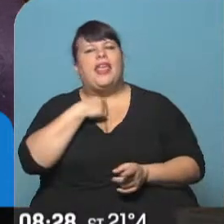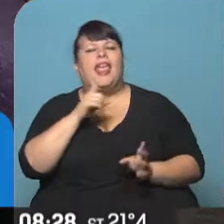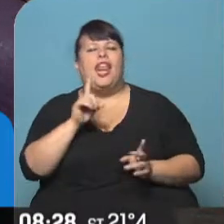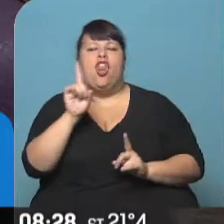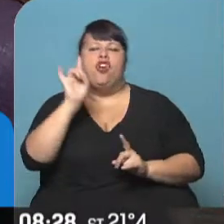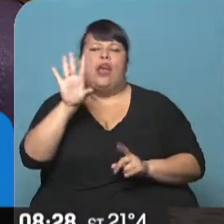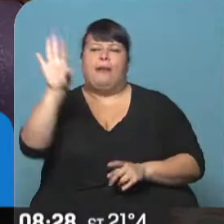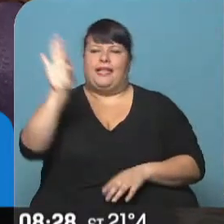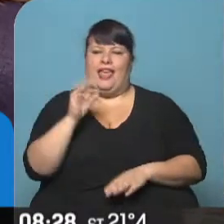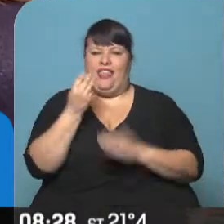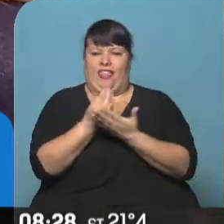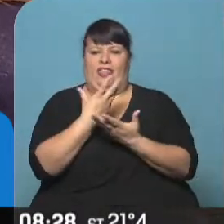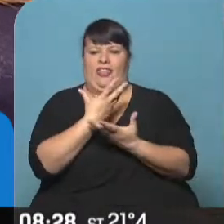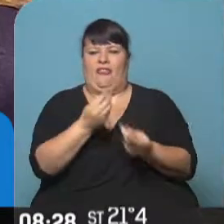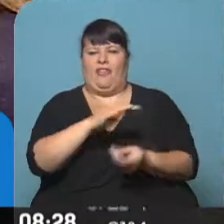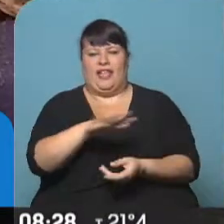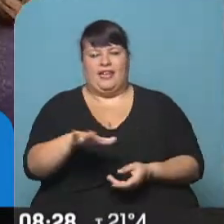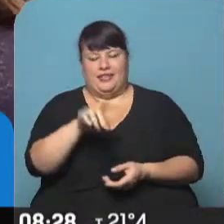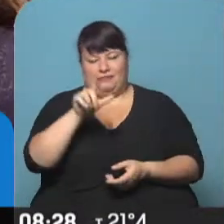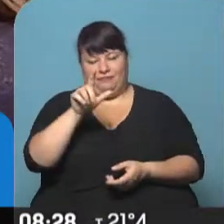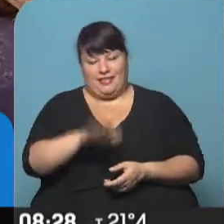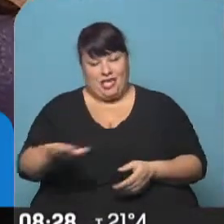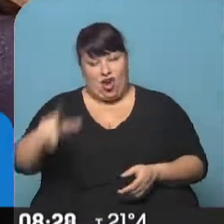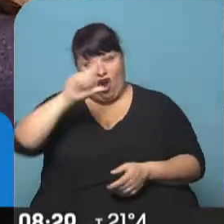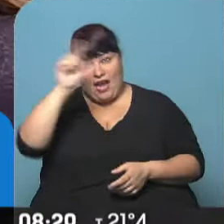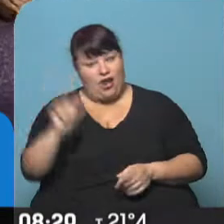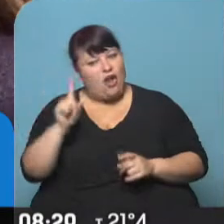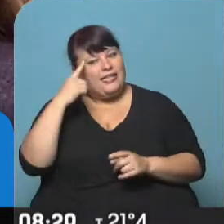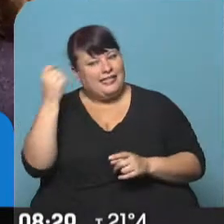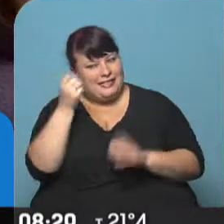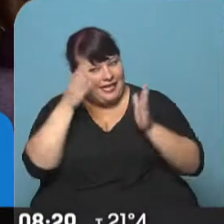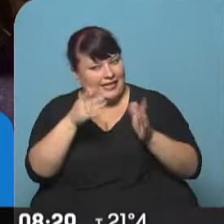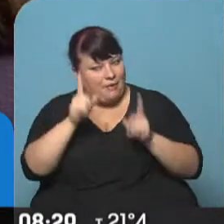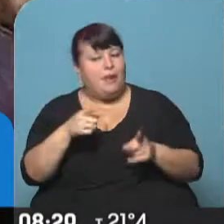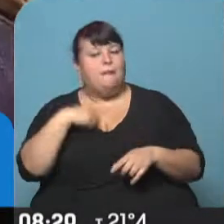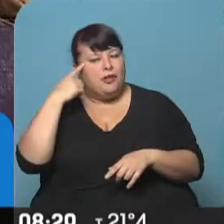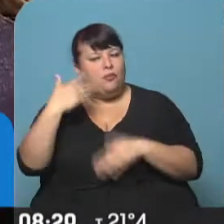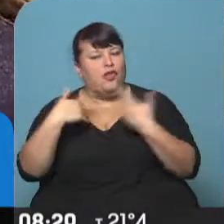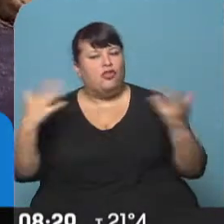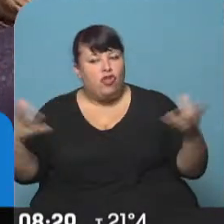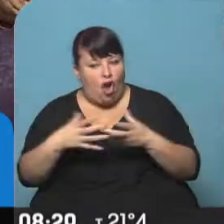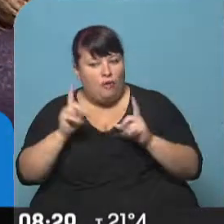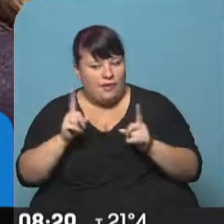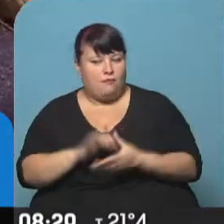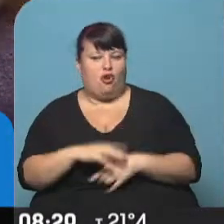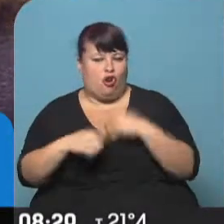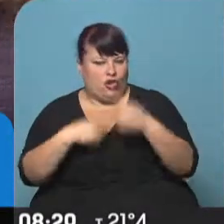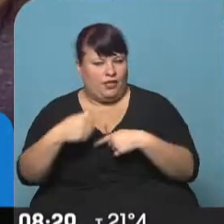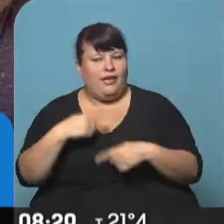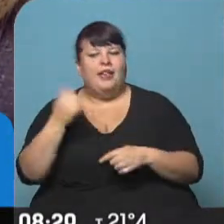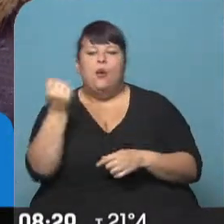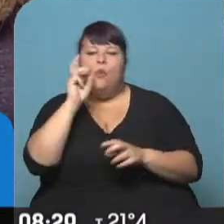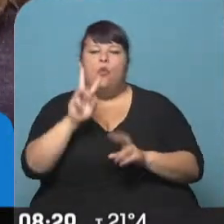designar el defensor del niño a nivel nacional ese es uno de los objetivos de la bicameral pero creemos que vamos a decir todos los que estamos y la idea es